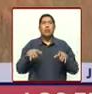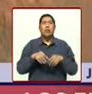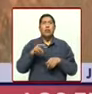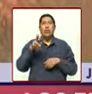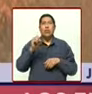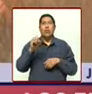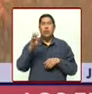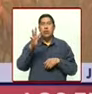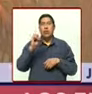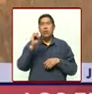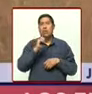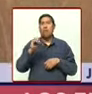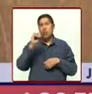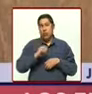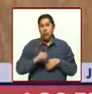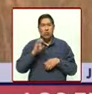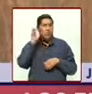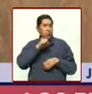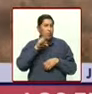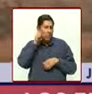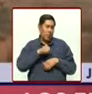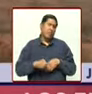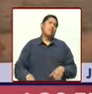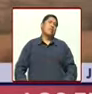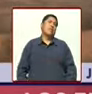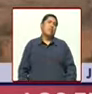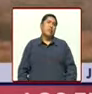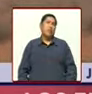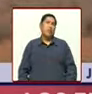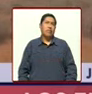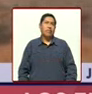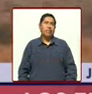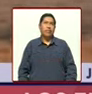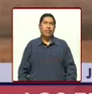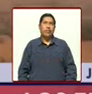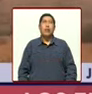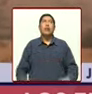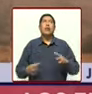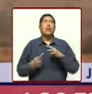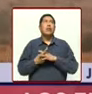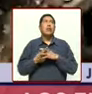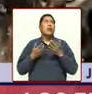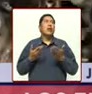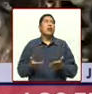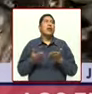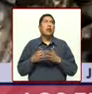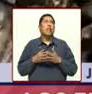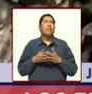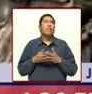de 30-40% en la población de las abejas. De repente aquí no es el lugar donde se